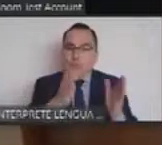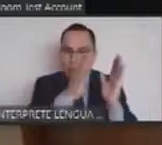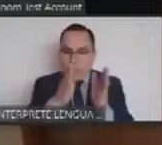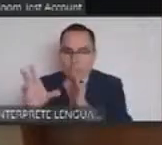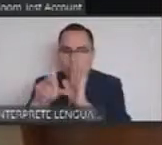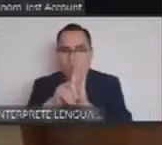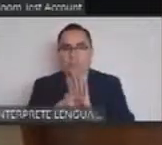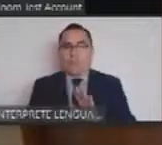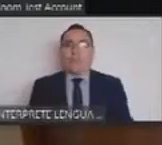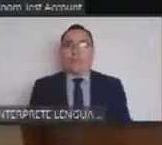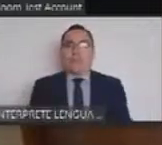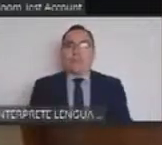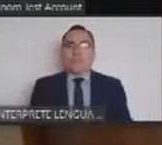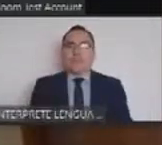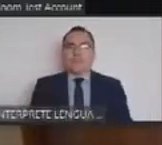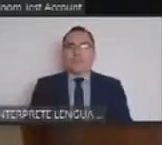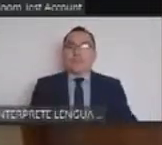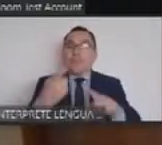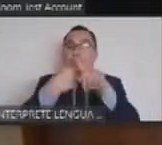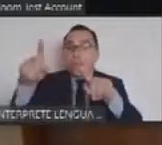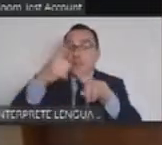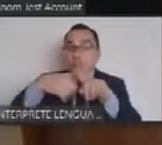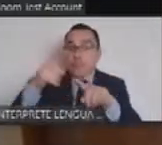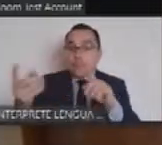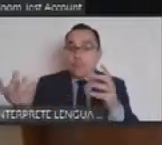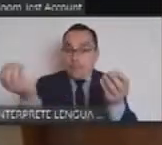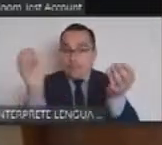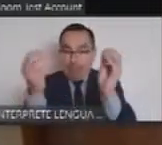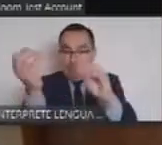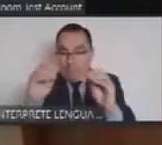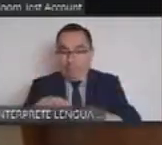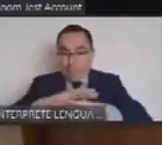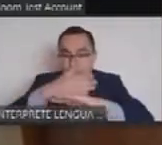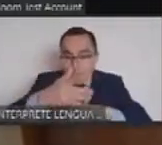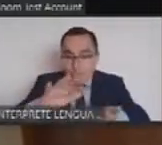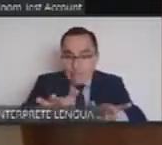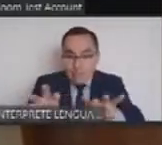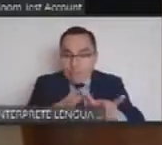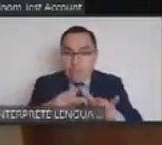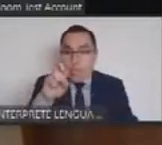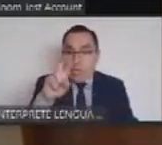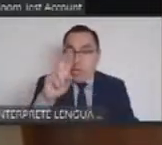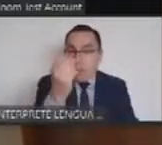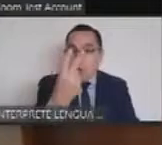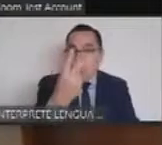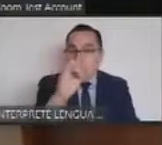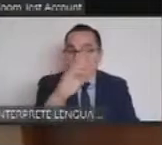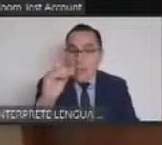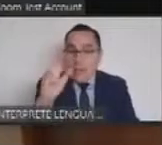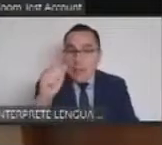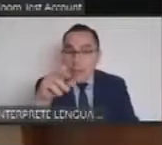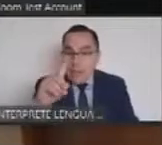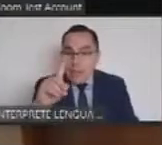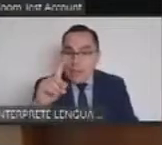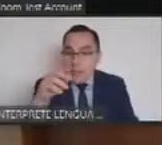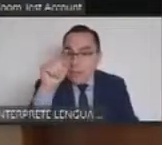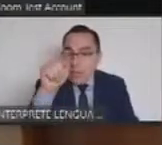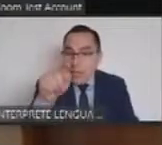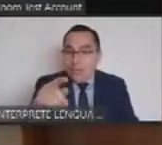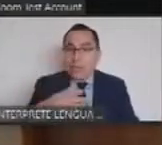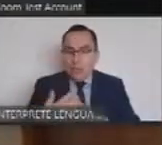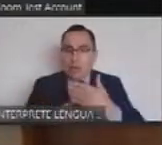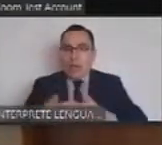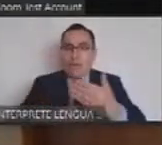Otro aspecto que también hemos relacionado con la probidad son los avances que son